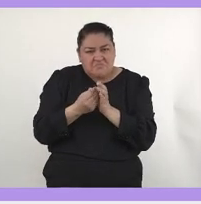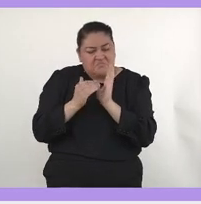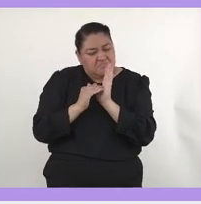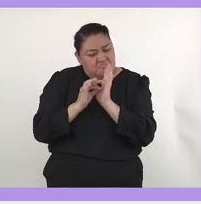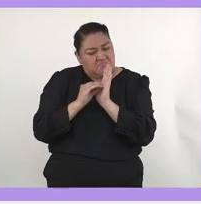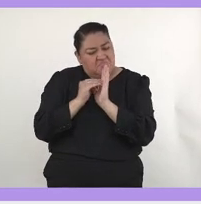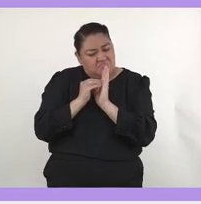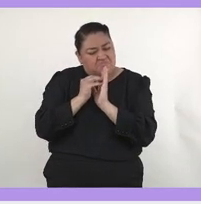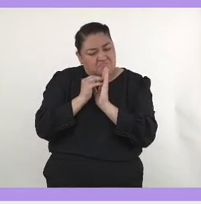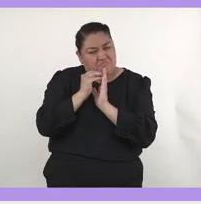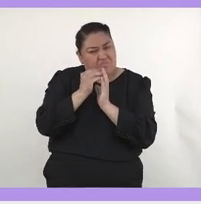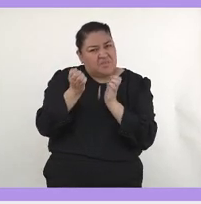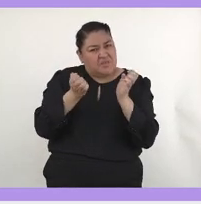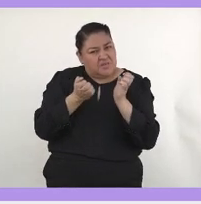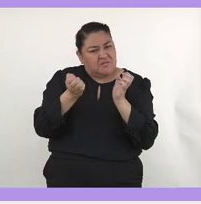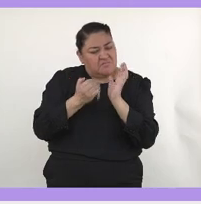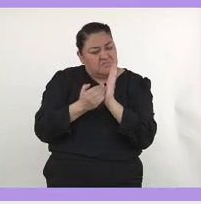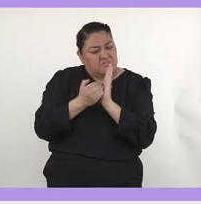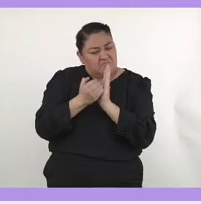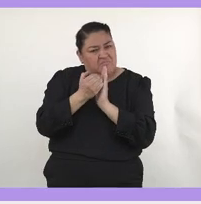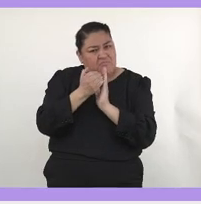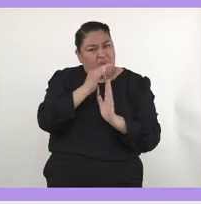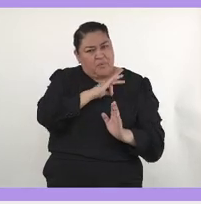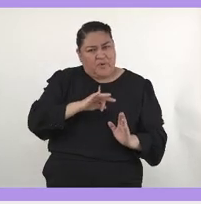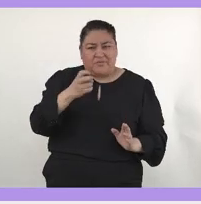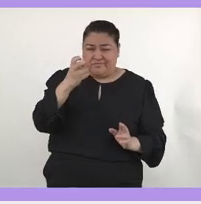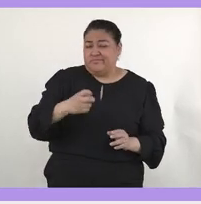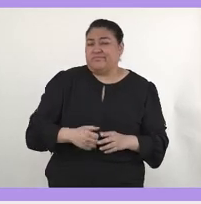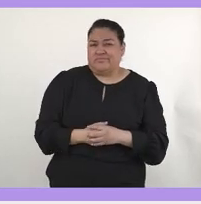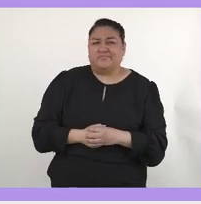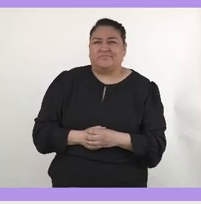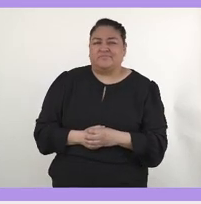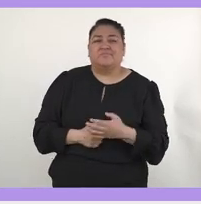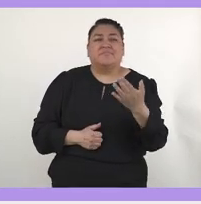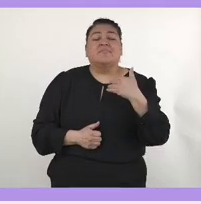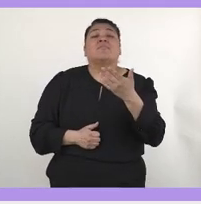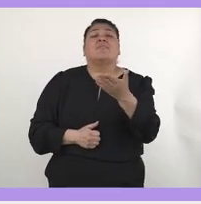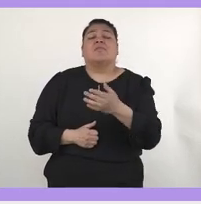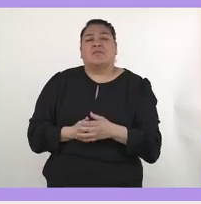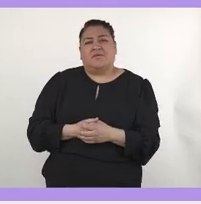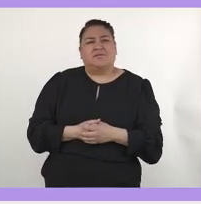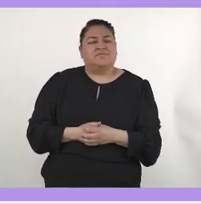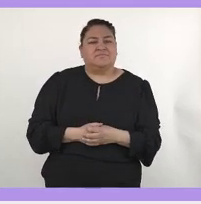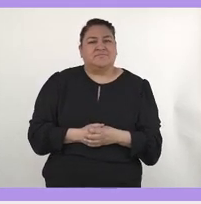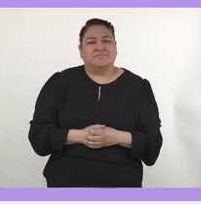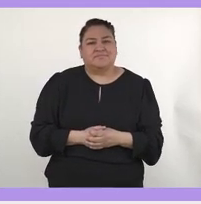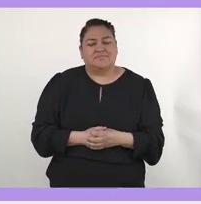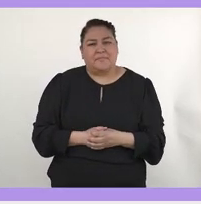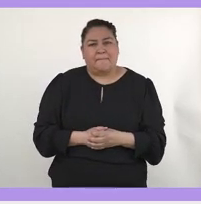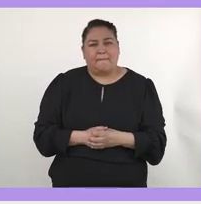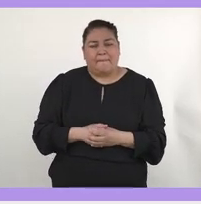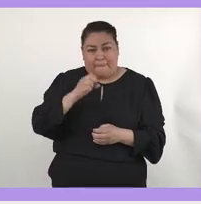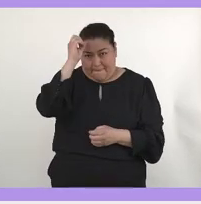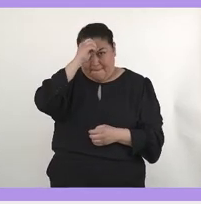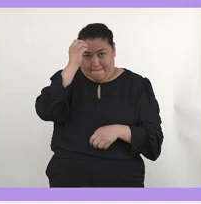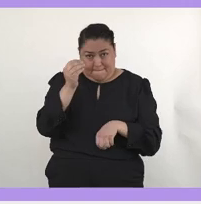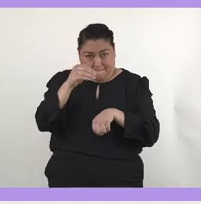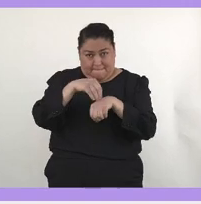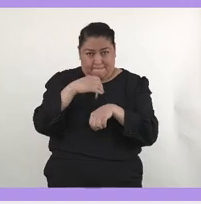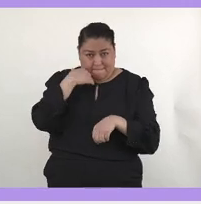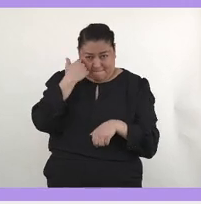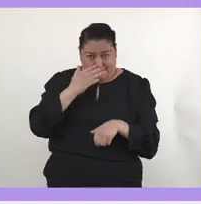no y sobre todo de un selectivo nacional Pedro algo que sumar al verano que